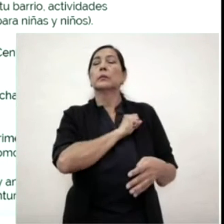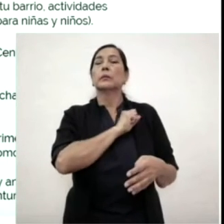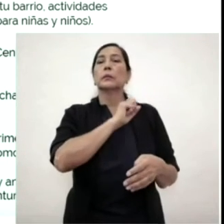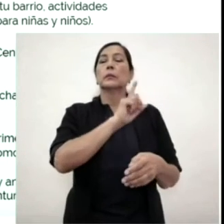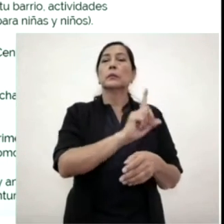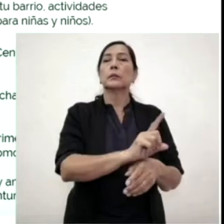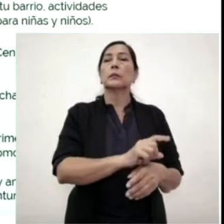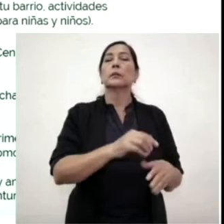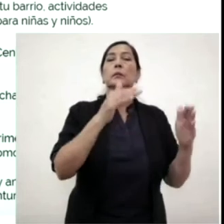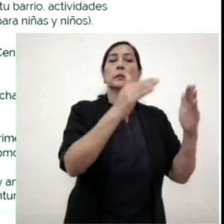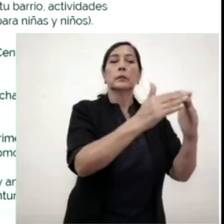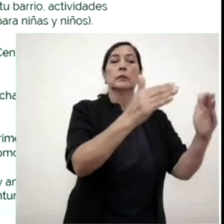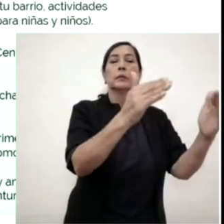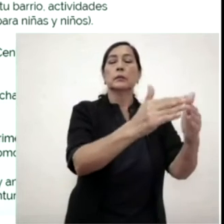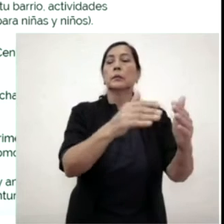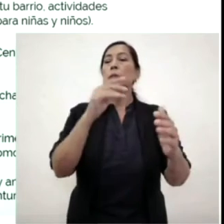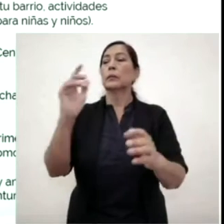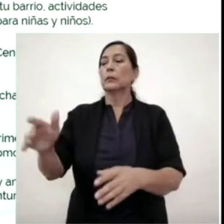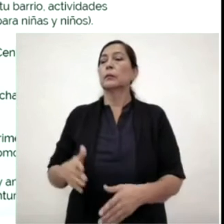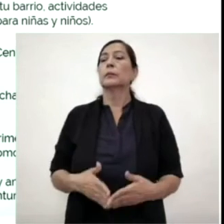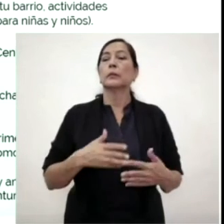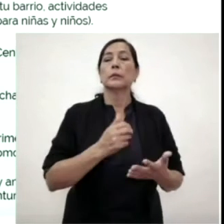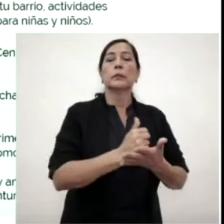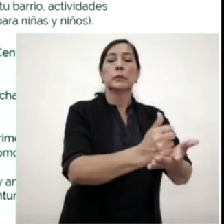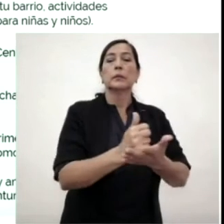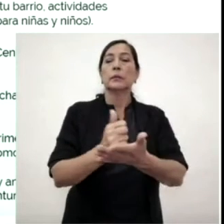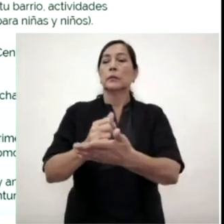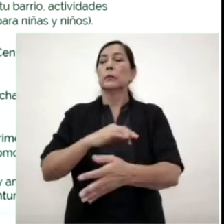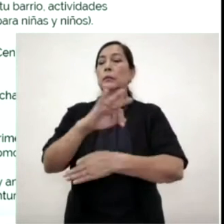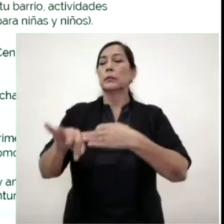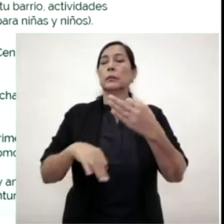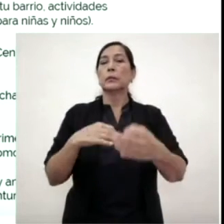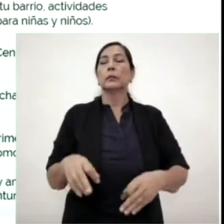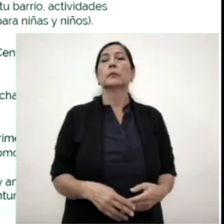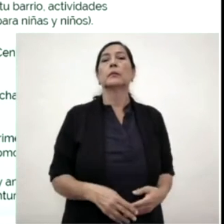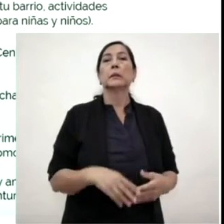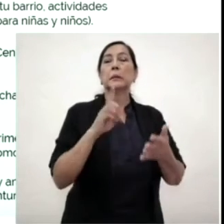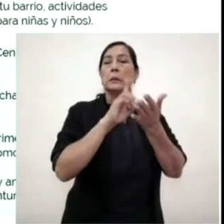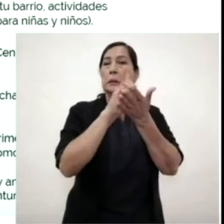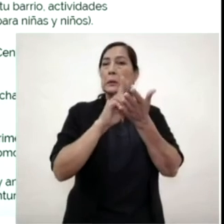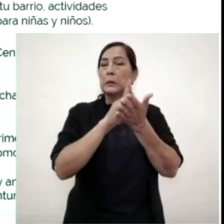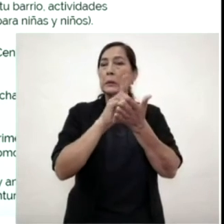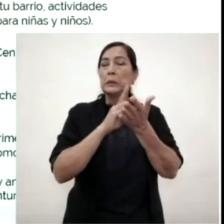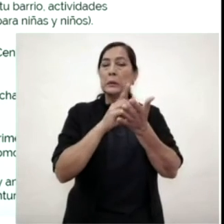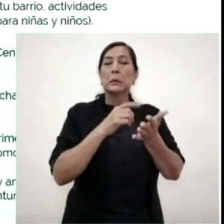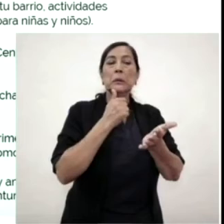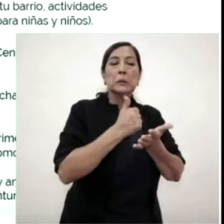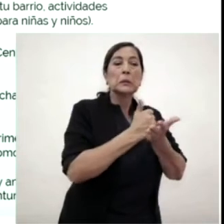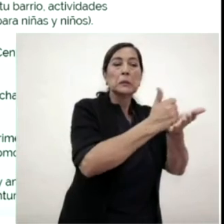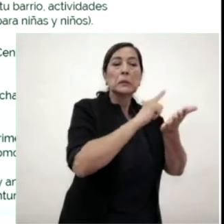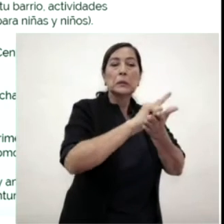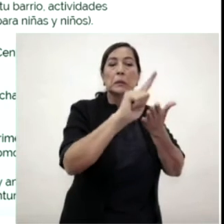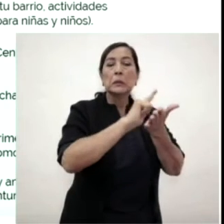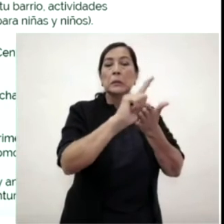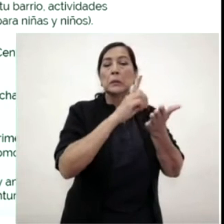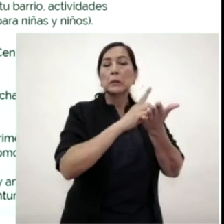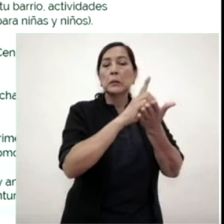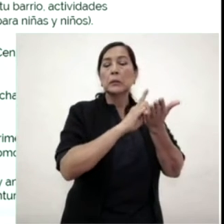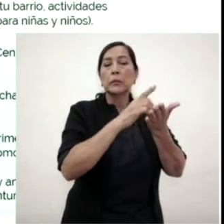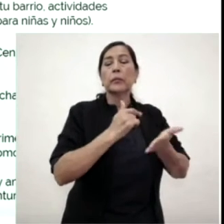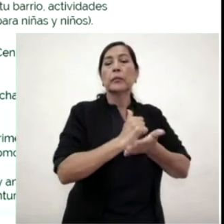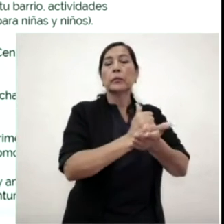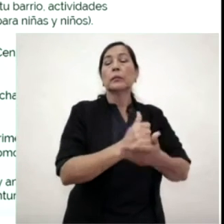salud, casa por casa. Atención a la salud mental y adicciones, que es un tema muy fuerte, muy